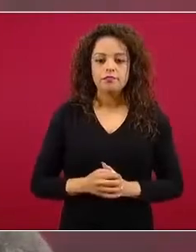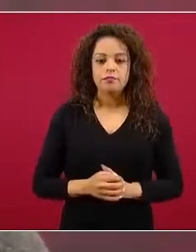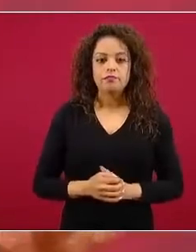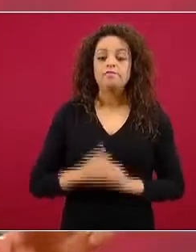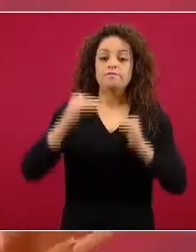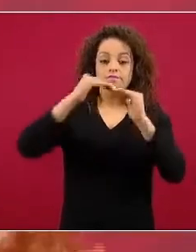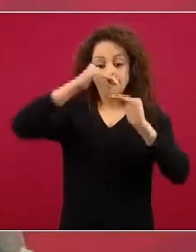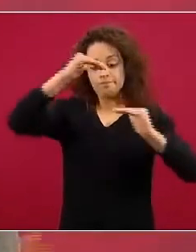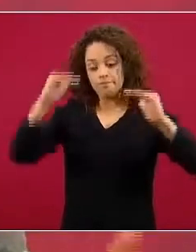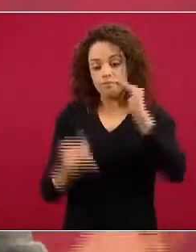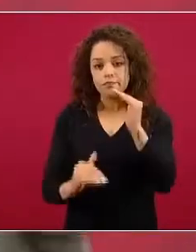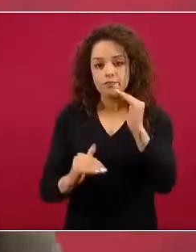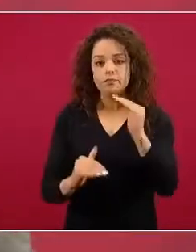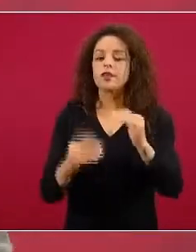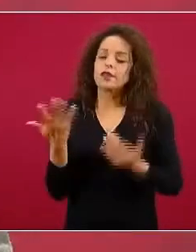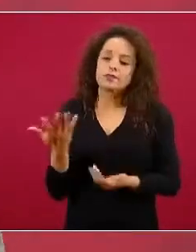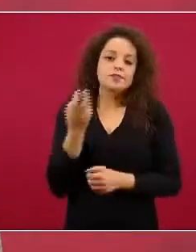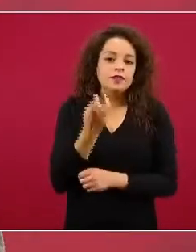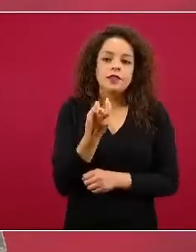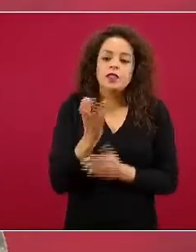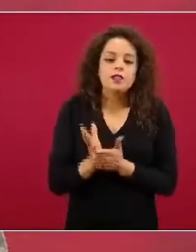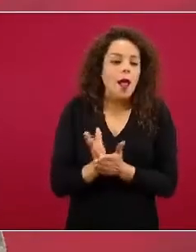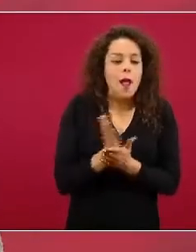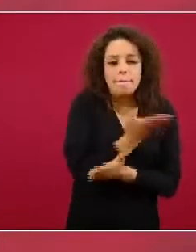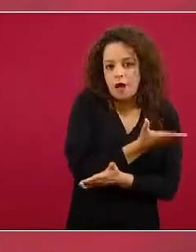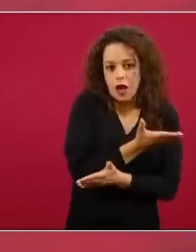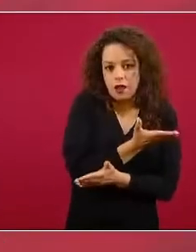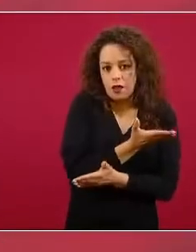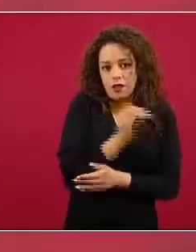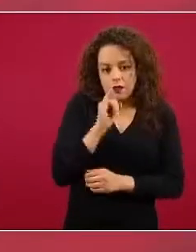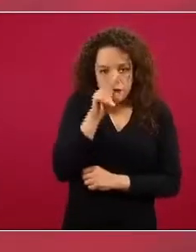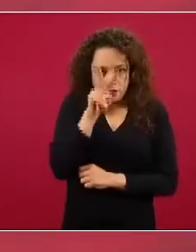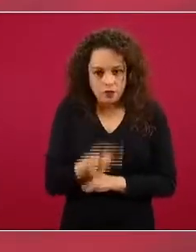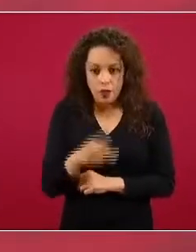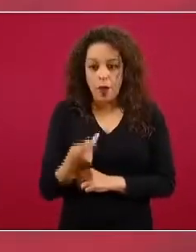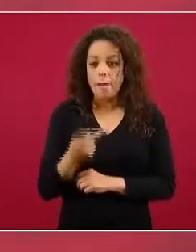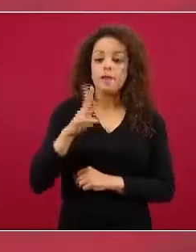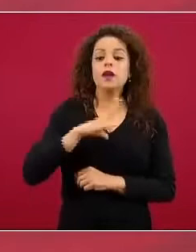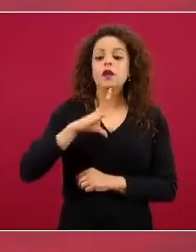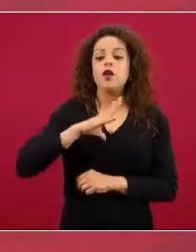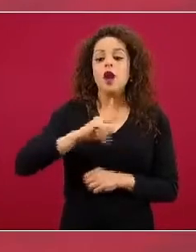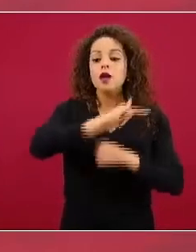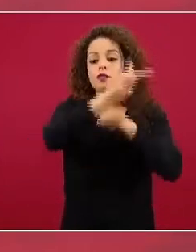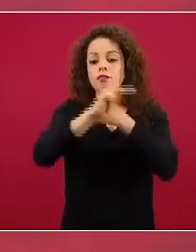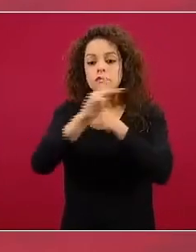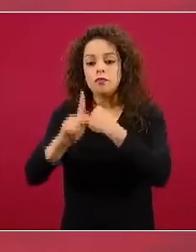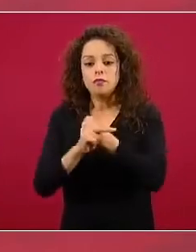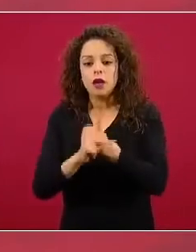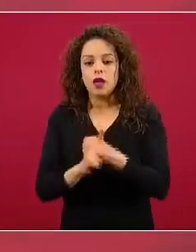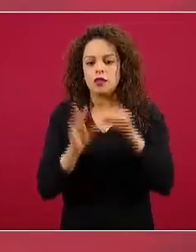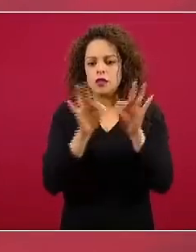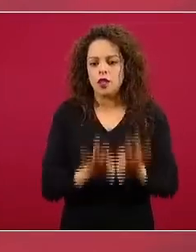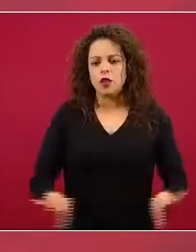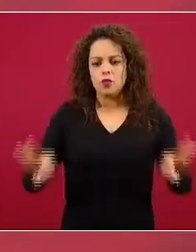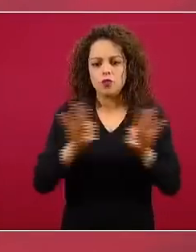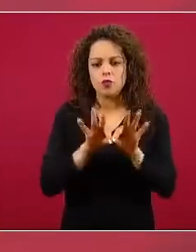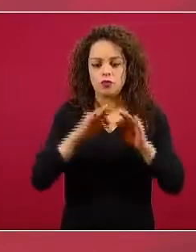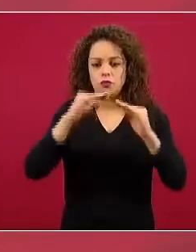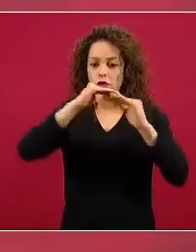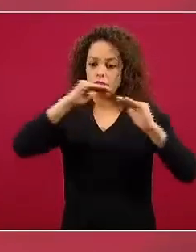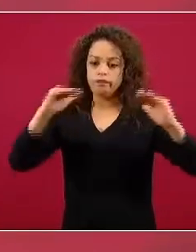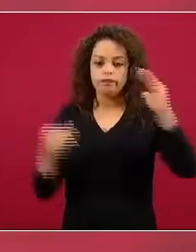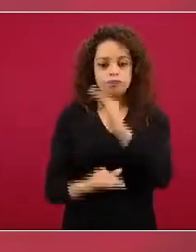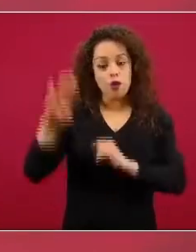desigualdad, es otra historia. Ahora, ciertamente, en países con importante o inmensa desigualdad